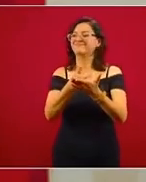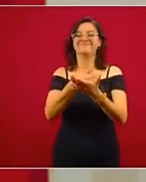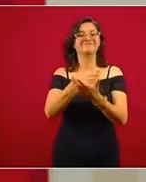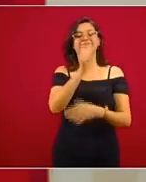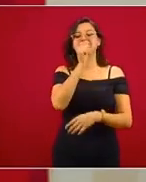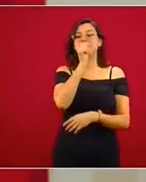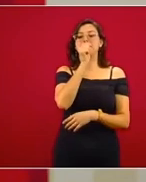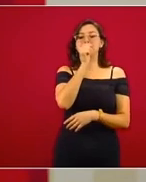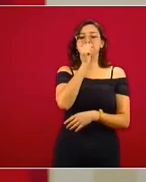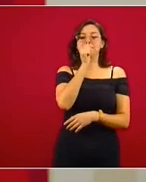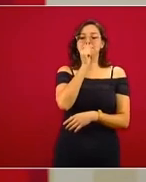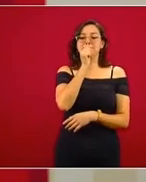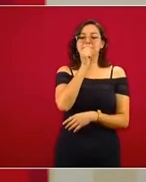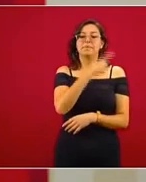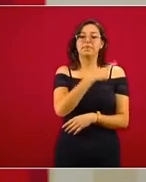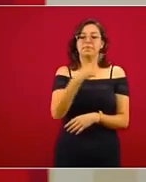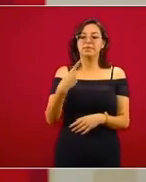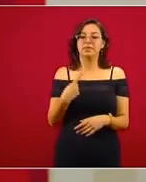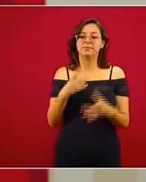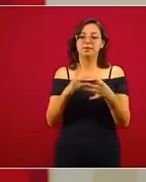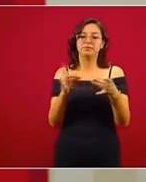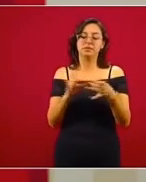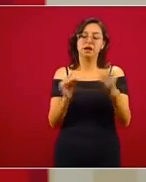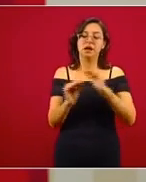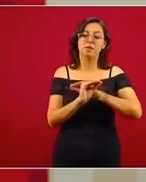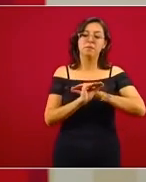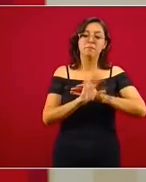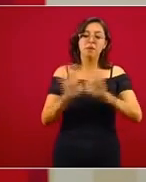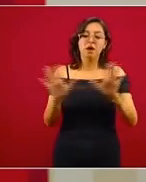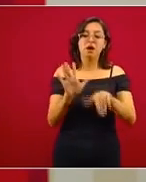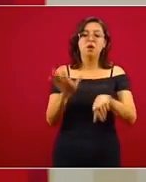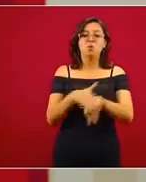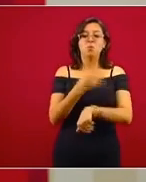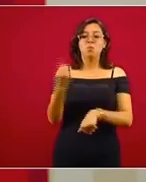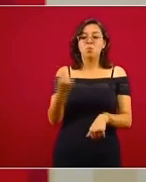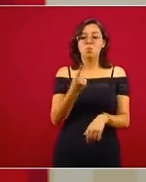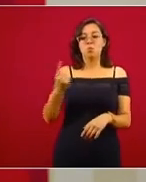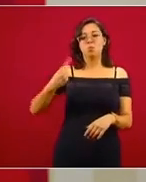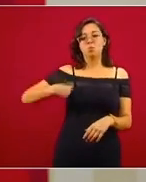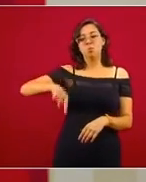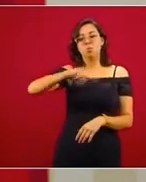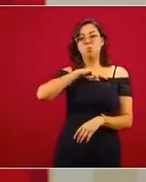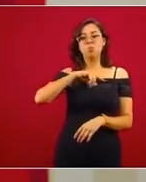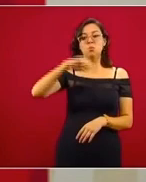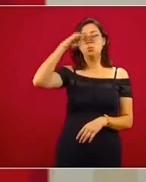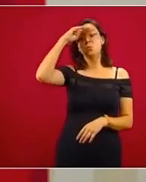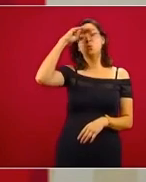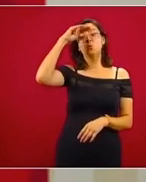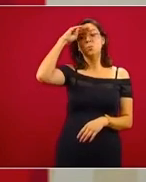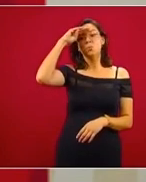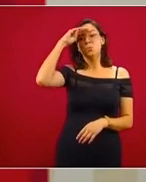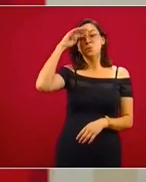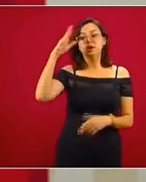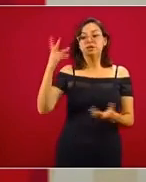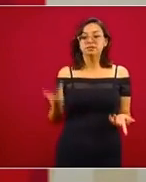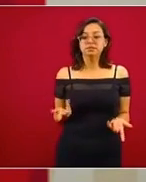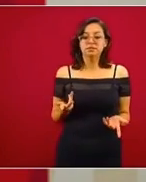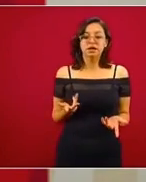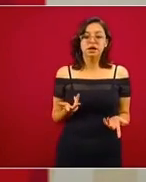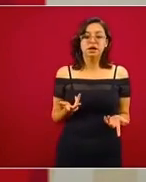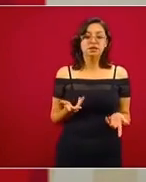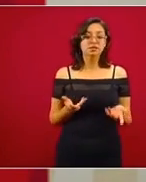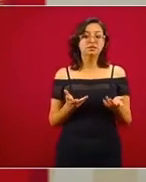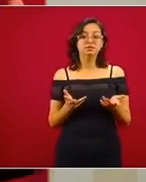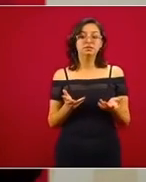momento dado, the es importante utility of this is considerarlo not porque conclusive. no debemos pasar So it's de la important to evidencia remember científica we inicial